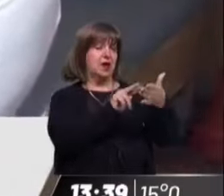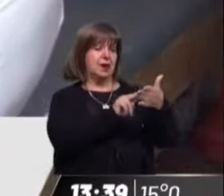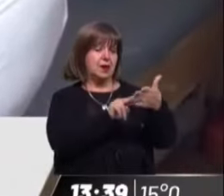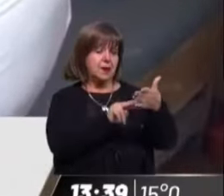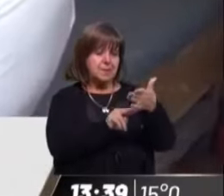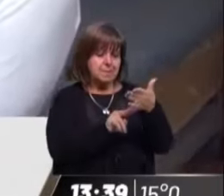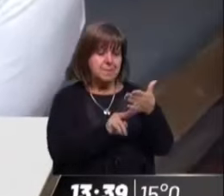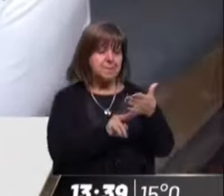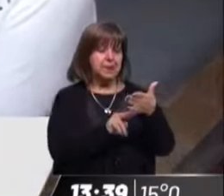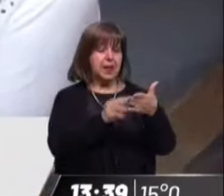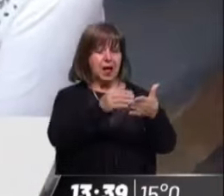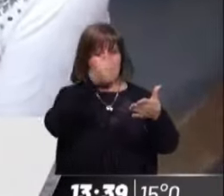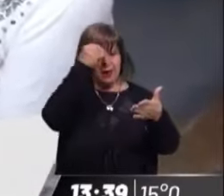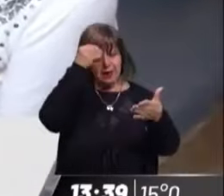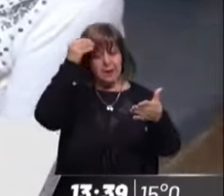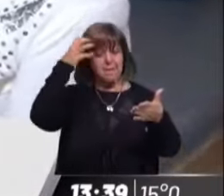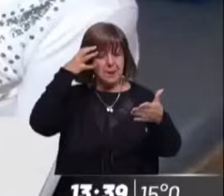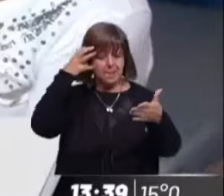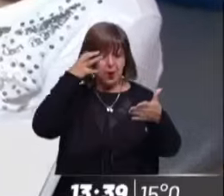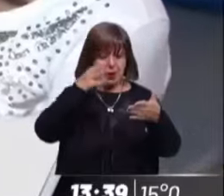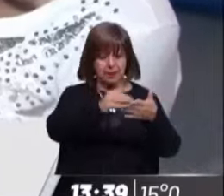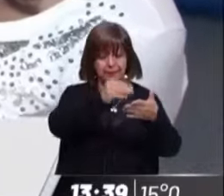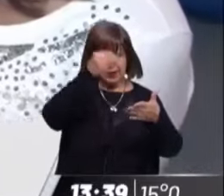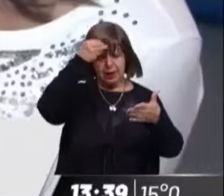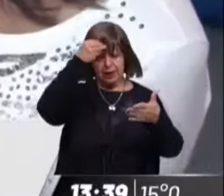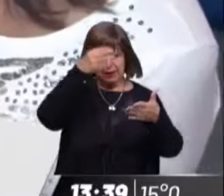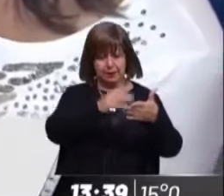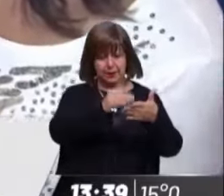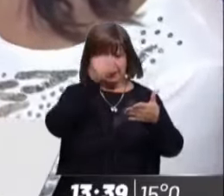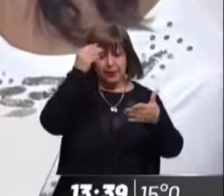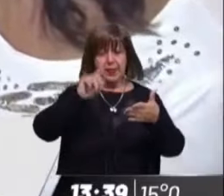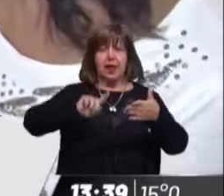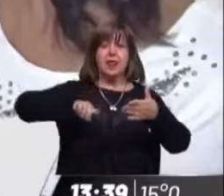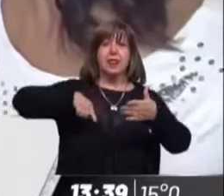observamos al texto, lo memorizamos y después